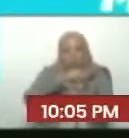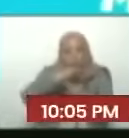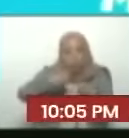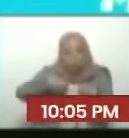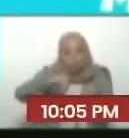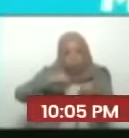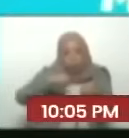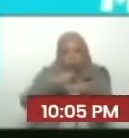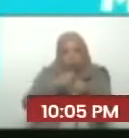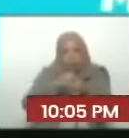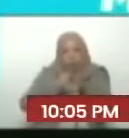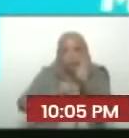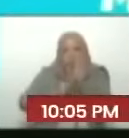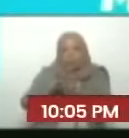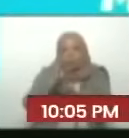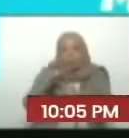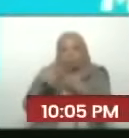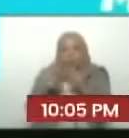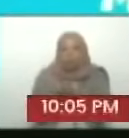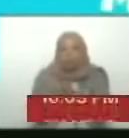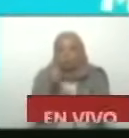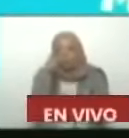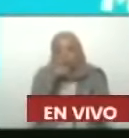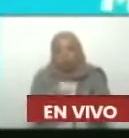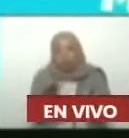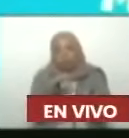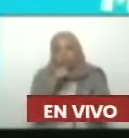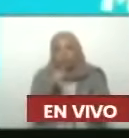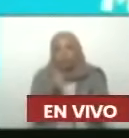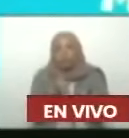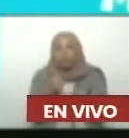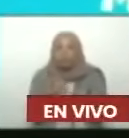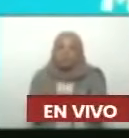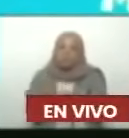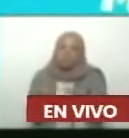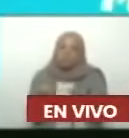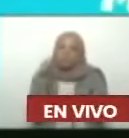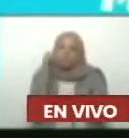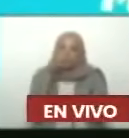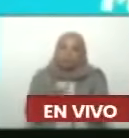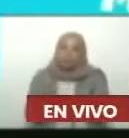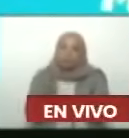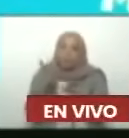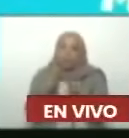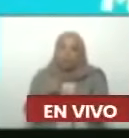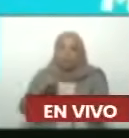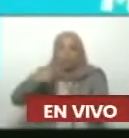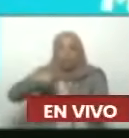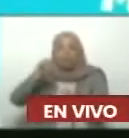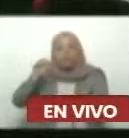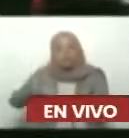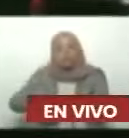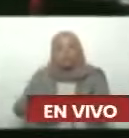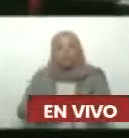reciclaje y poder avanzar como ha avanzado tú con Oliver Lobo. ¿Ah? Cuento contigo.